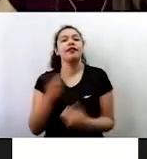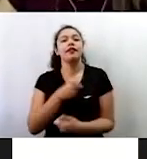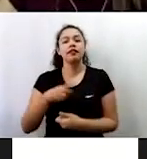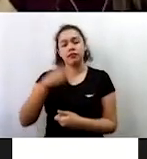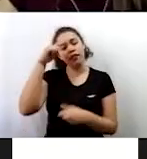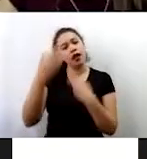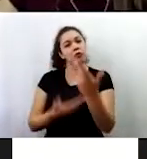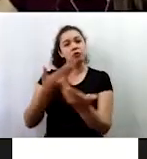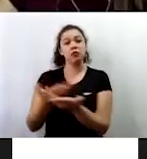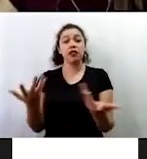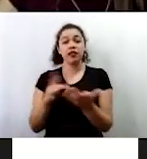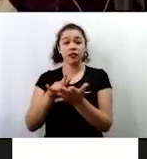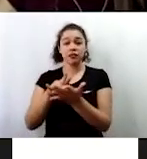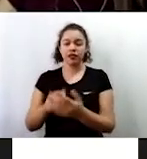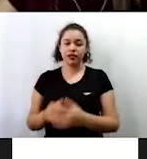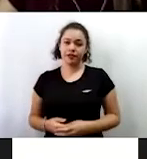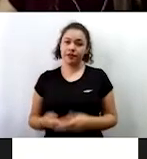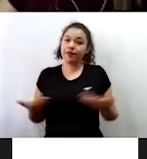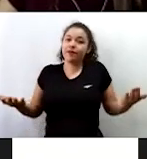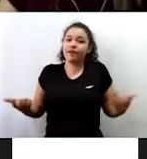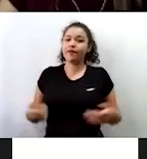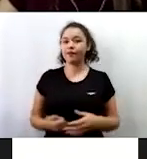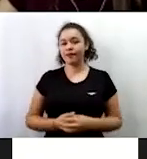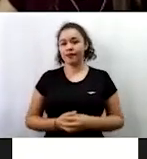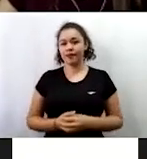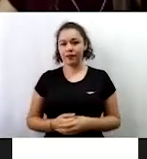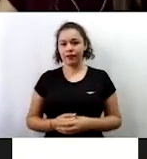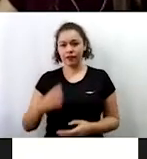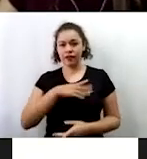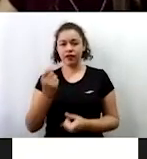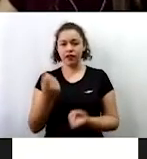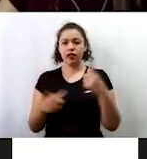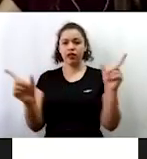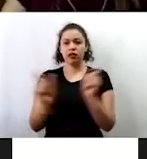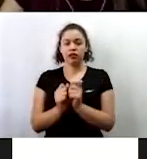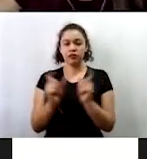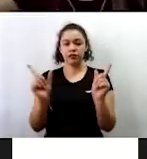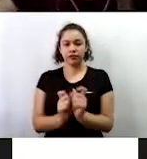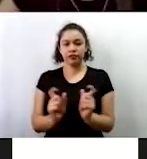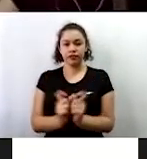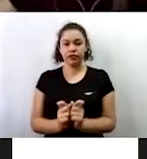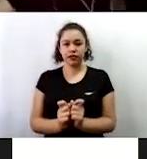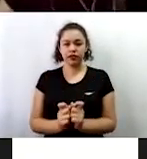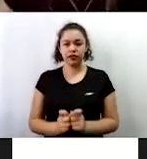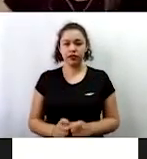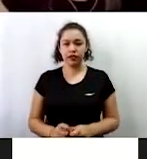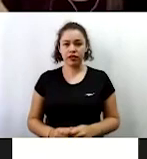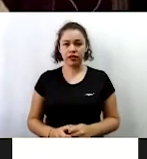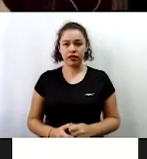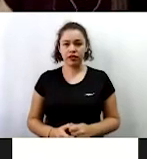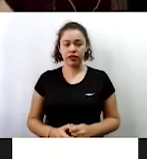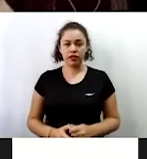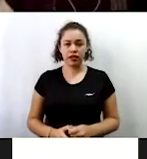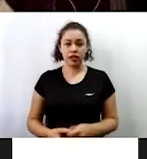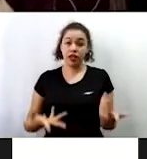sentido. Y bueno, nada más algunas conclusiones por acá. Claro, cada quien puede hacer